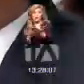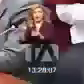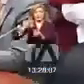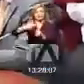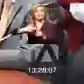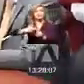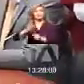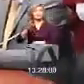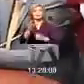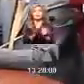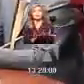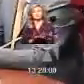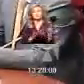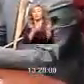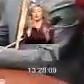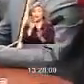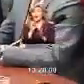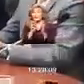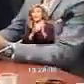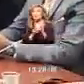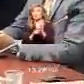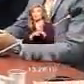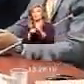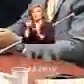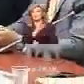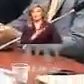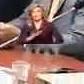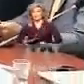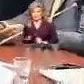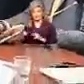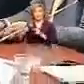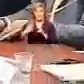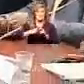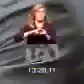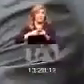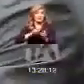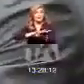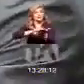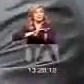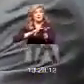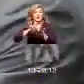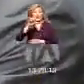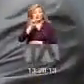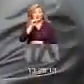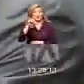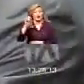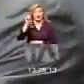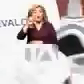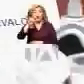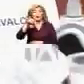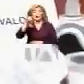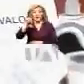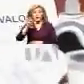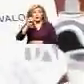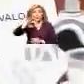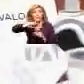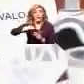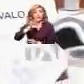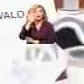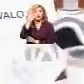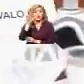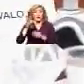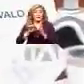en la comisión. Esperaron 40 minutos para que Mendoza instale la sesión. César Solórzano mocionó la votación del informe que les